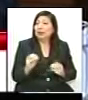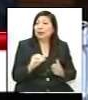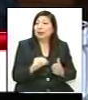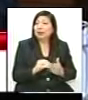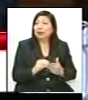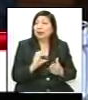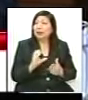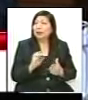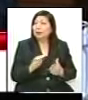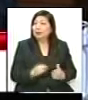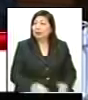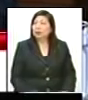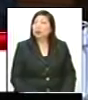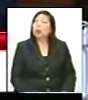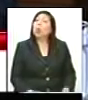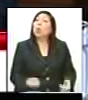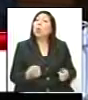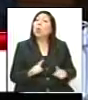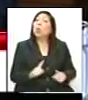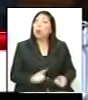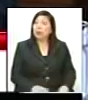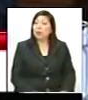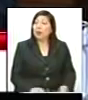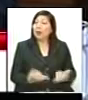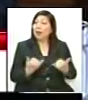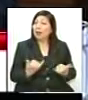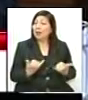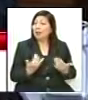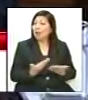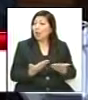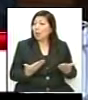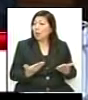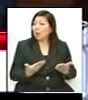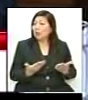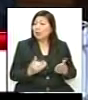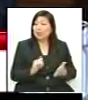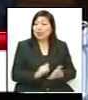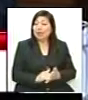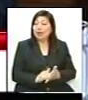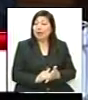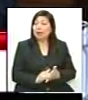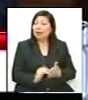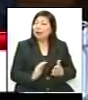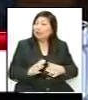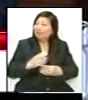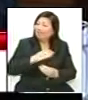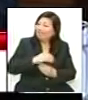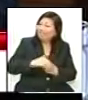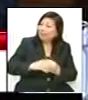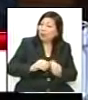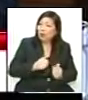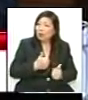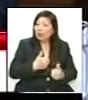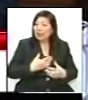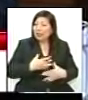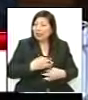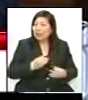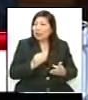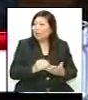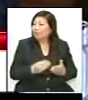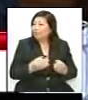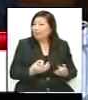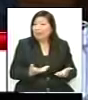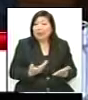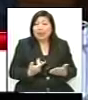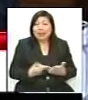del magistrado cuando esos elementos de ratificación se mezclan con otros intereses que no son realmente